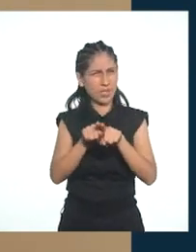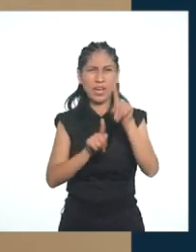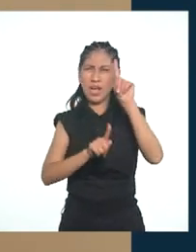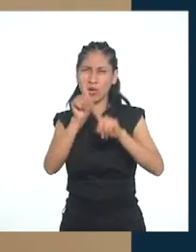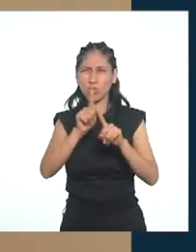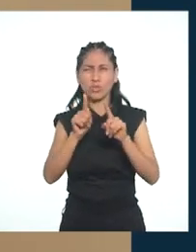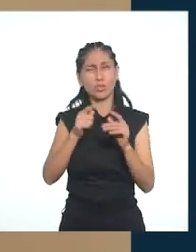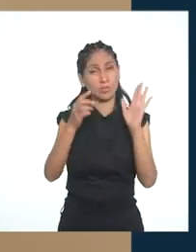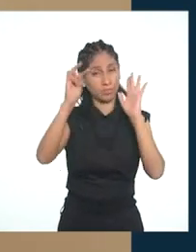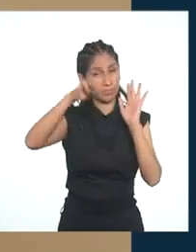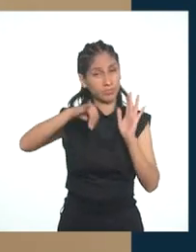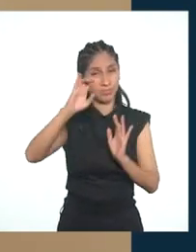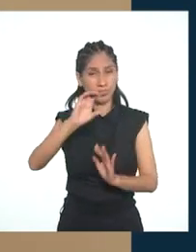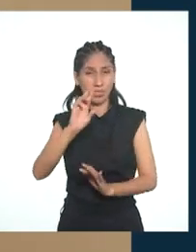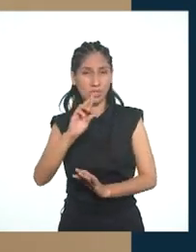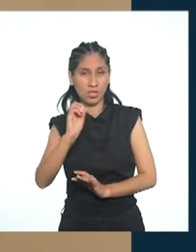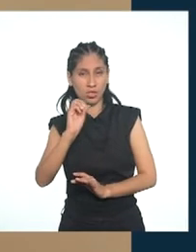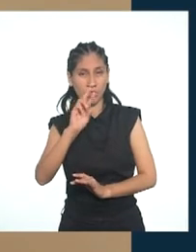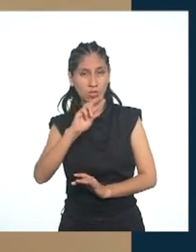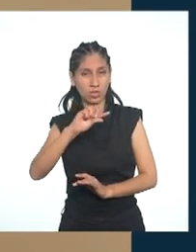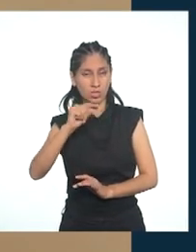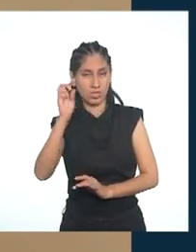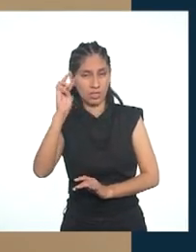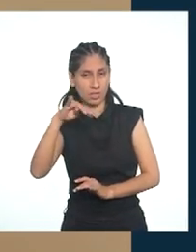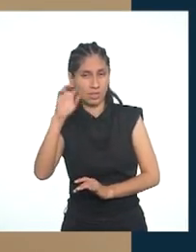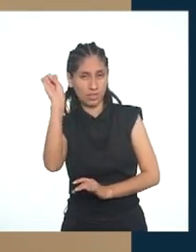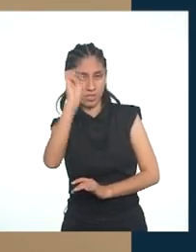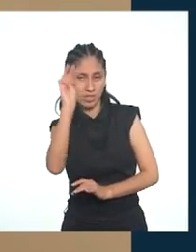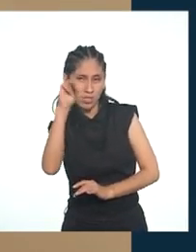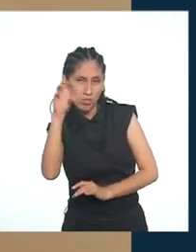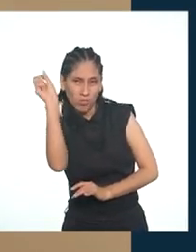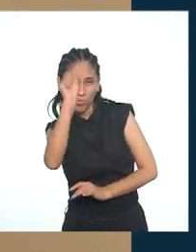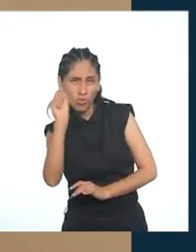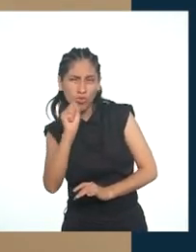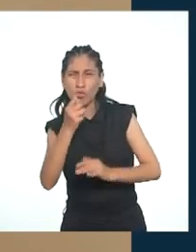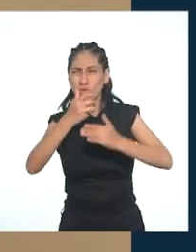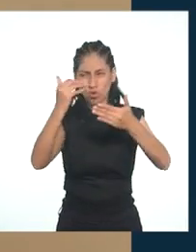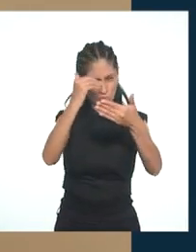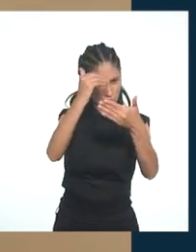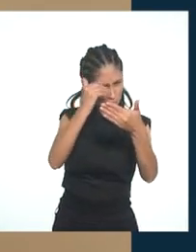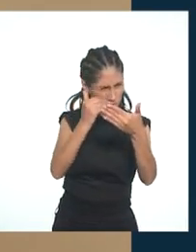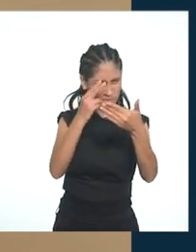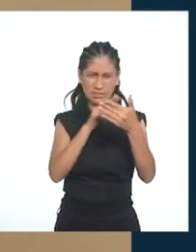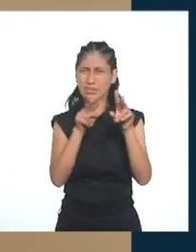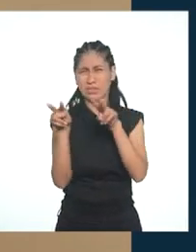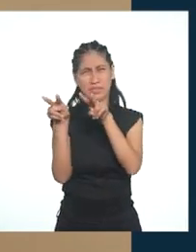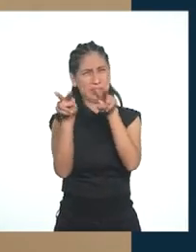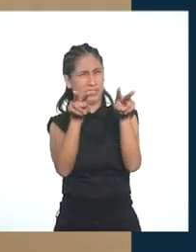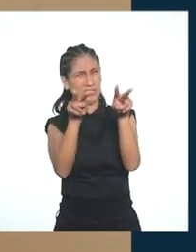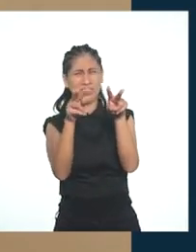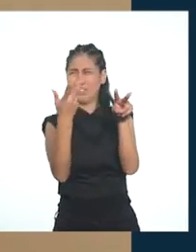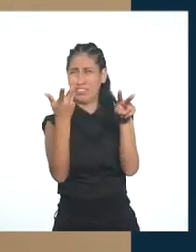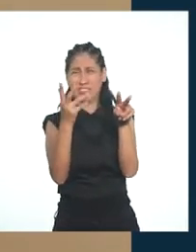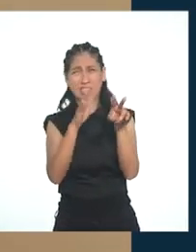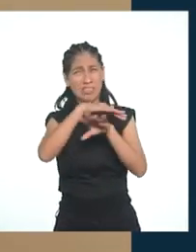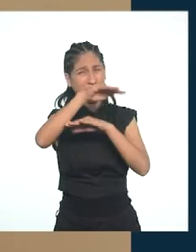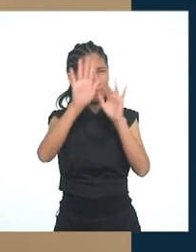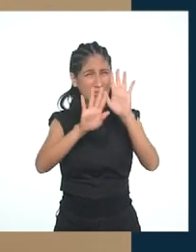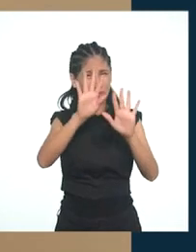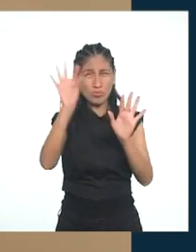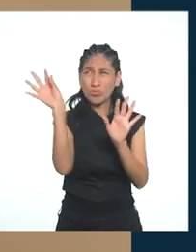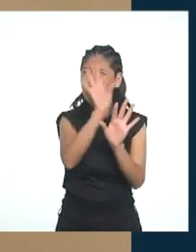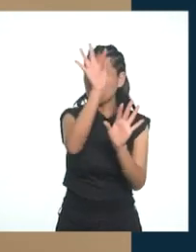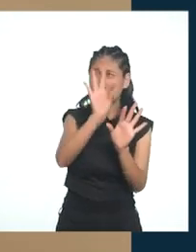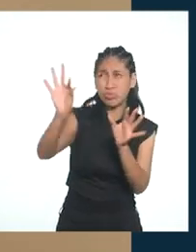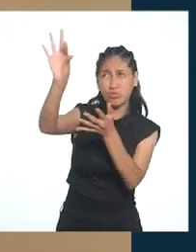microorganismos para degradar o descomponer moléculas orgánicas que afectan de una u otra forma el